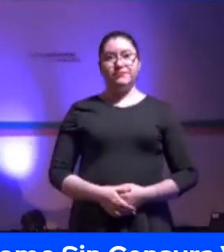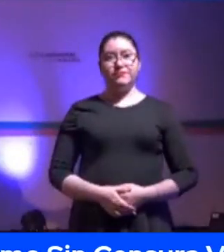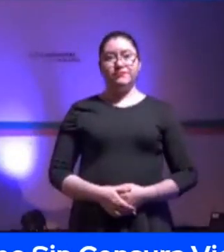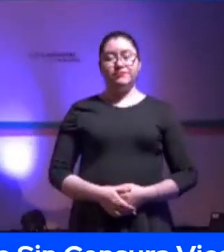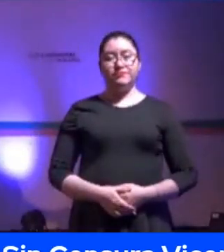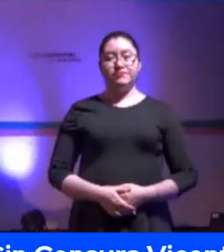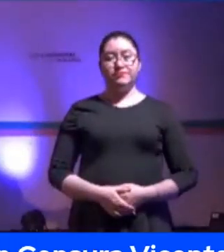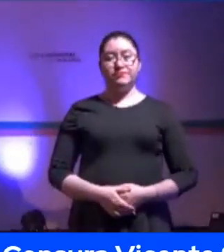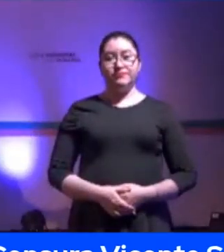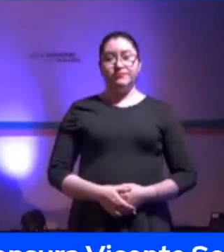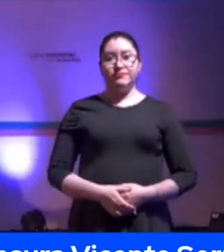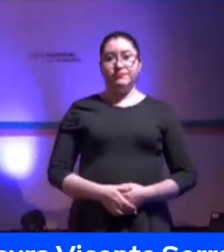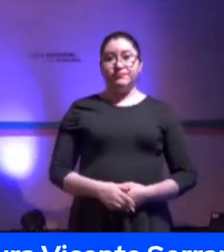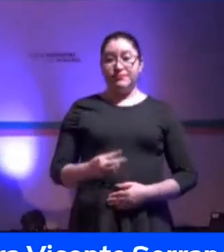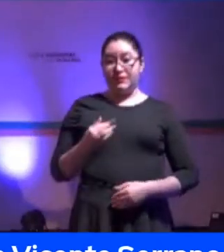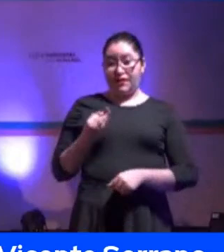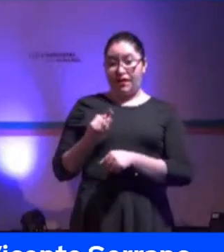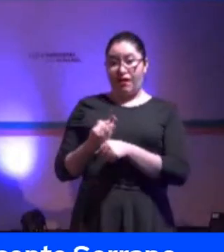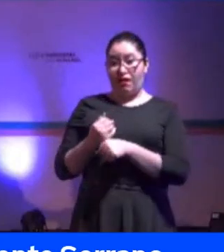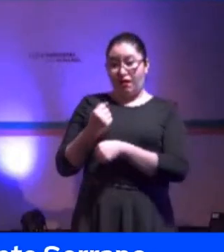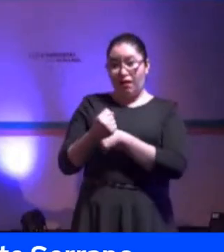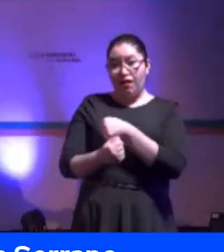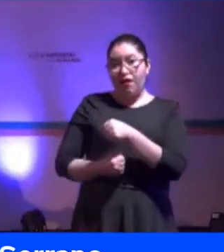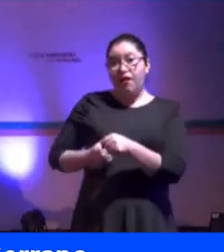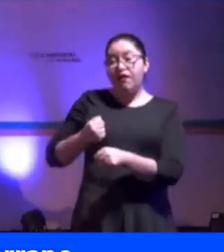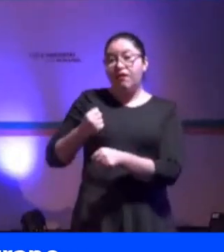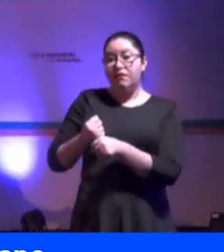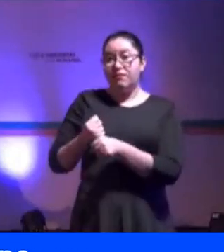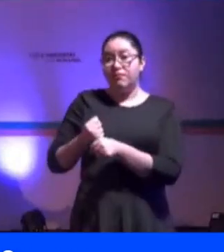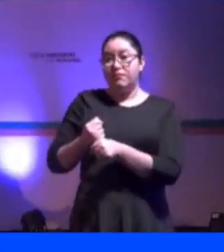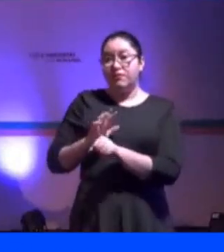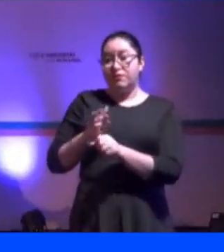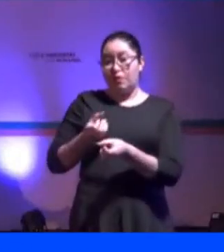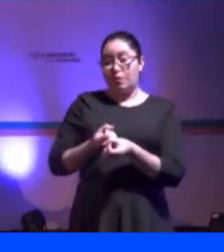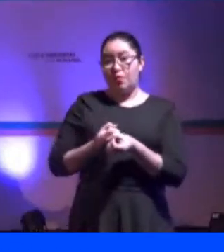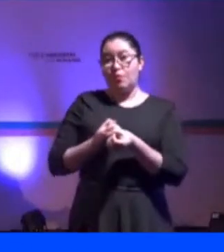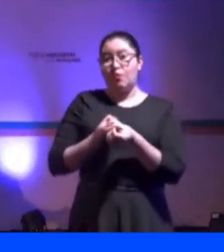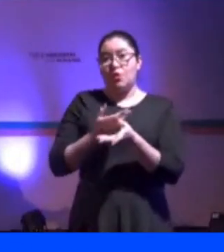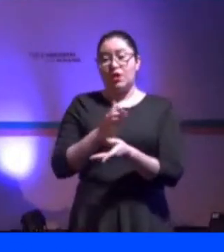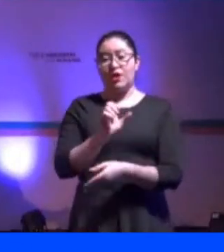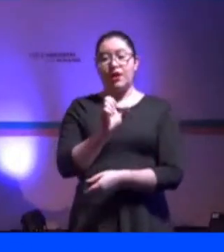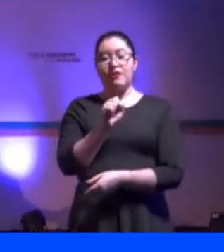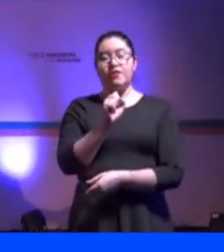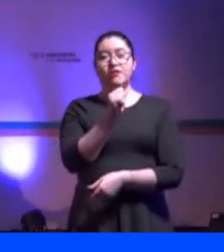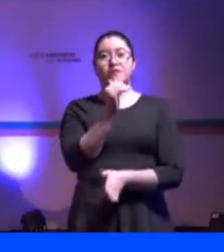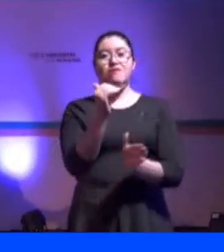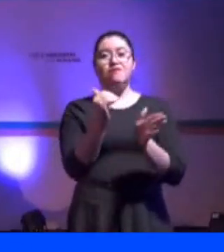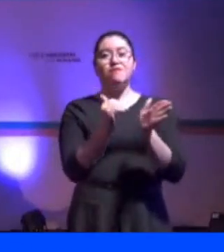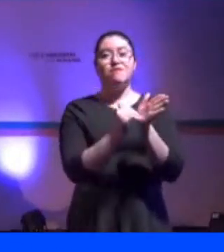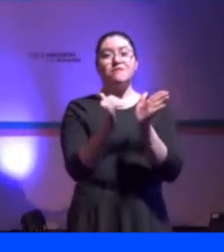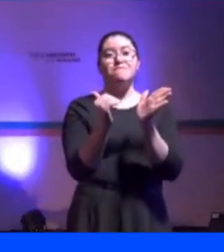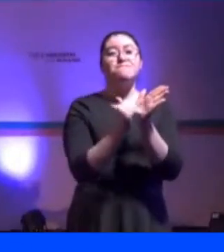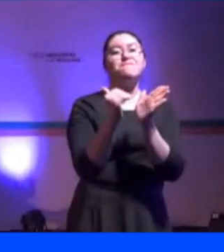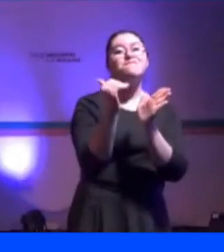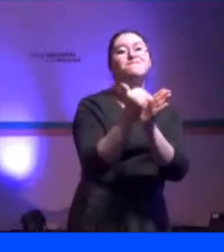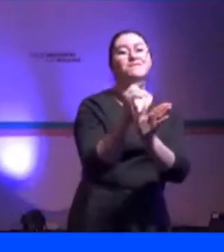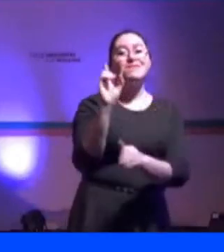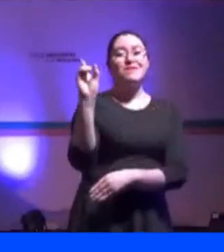Nada más este año van a darle a la nación 60 mil millones de